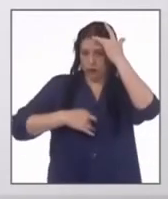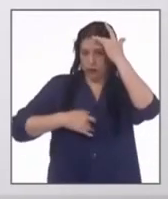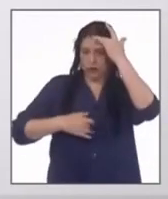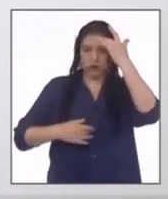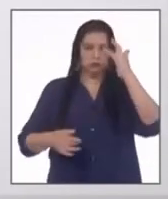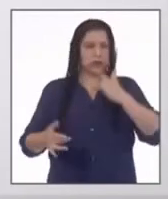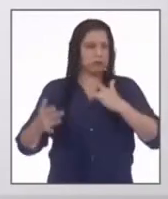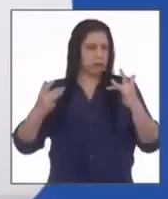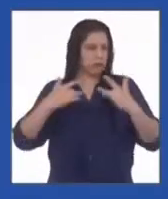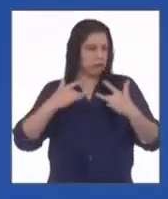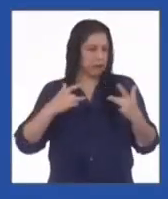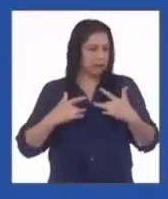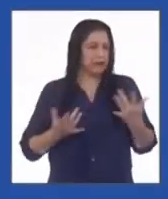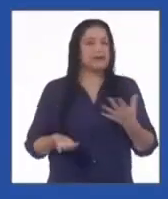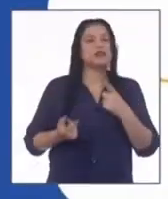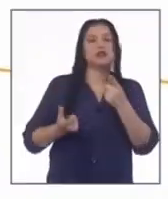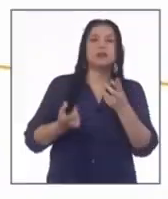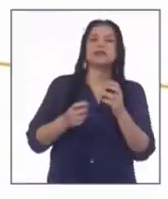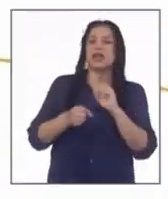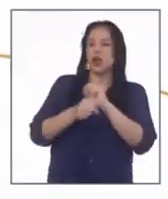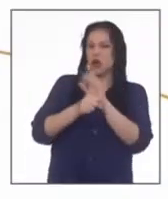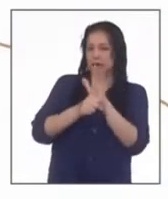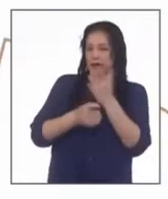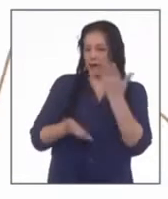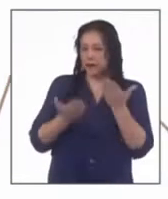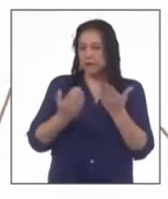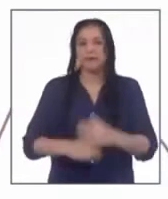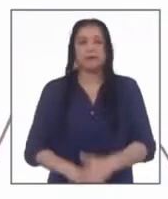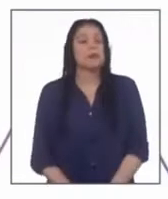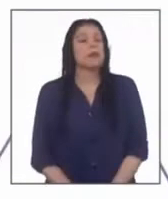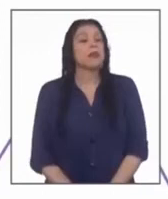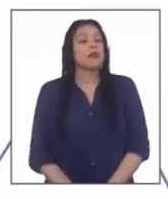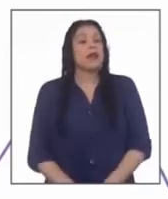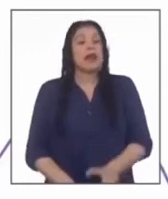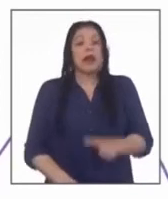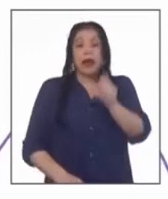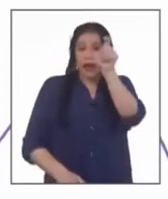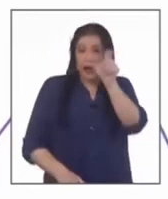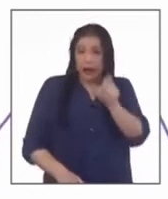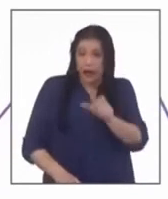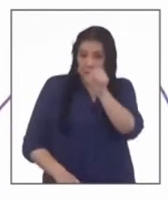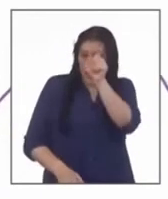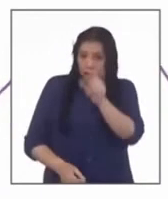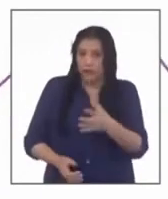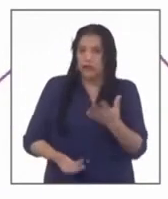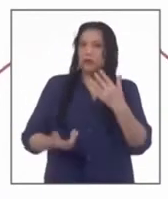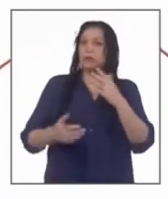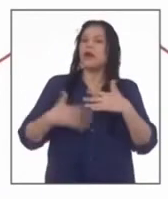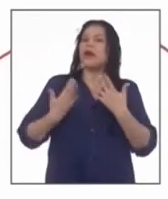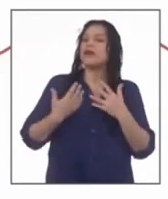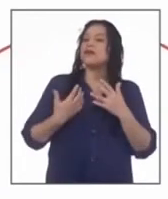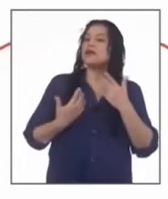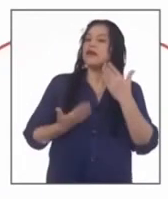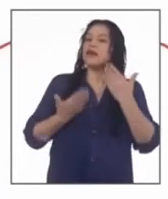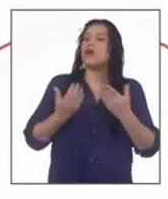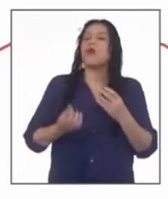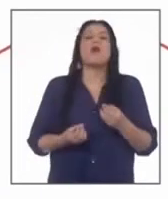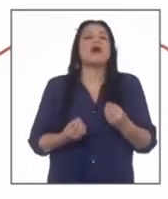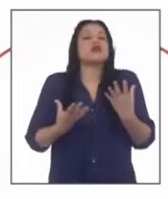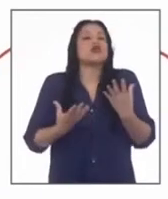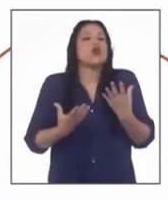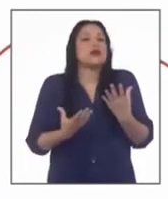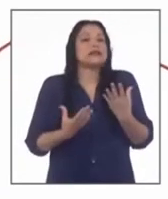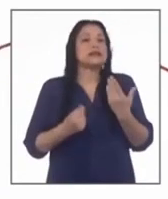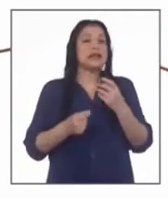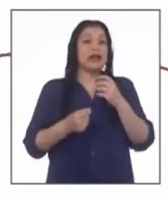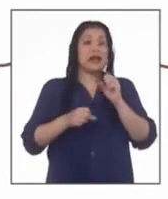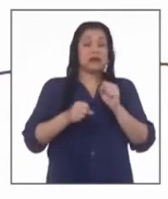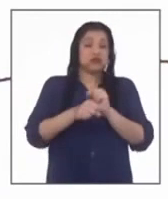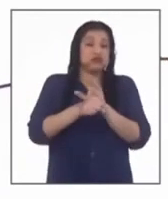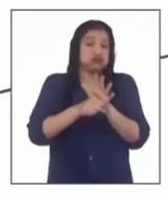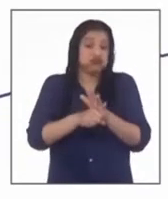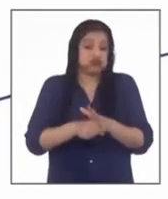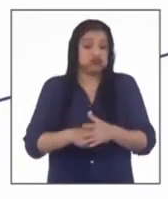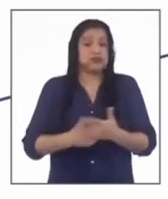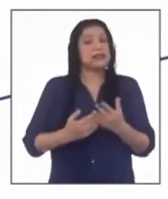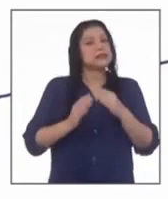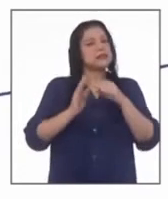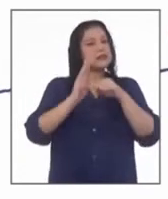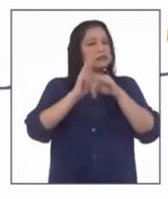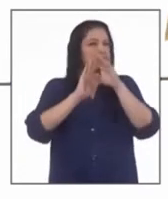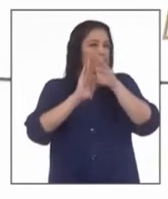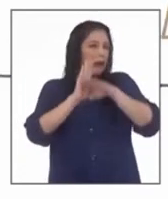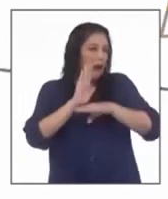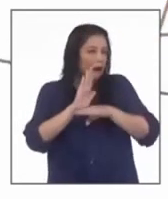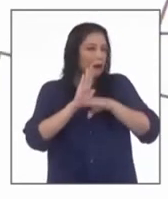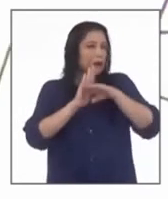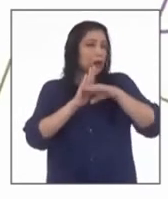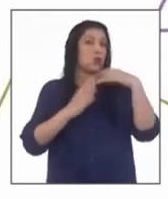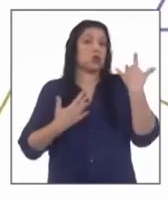tener COVID-19. Esta clasificación permite determinar el nivel de severidad de los casos sospechosos y confirmados